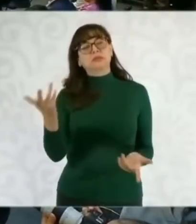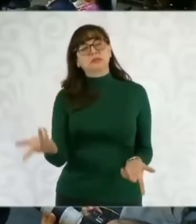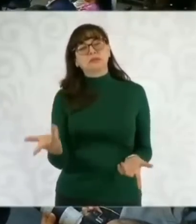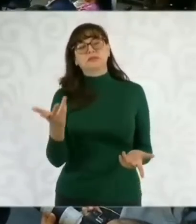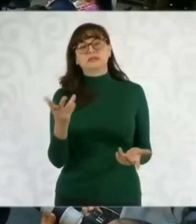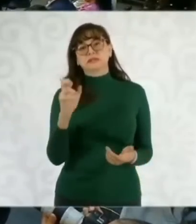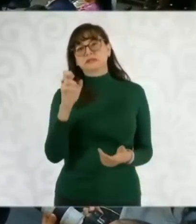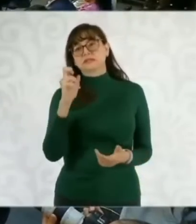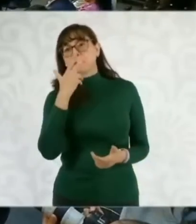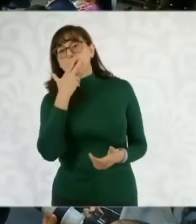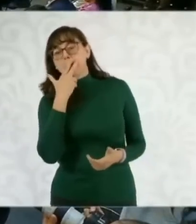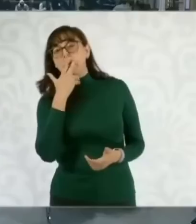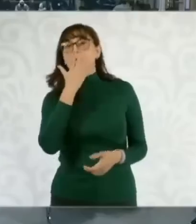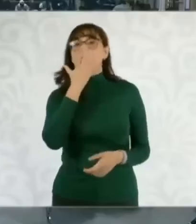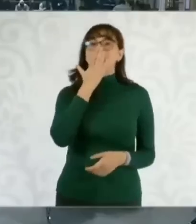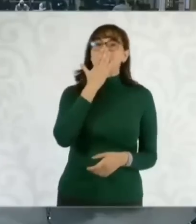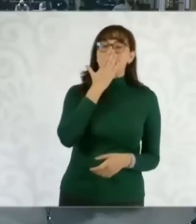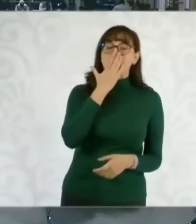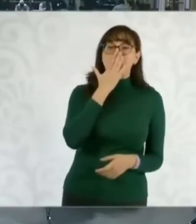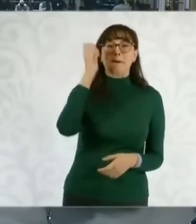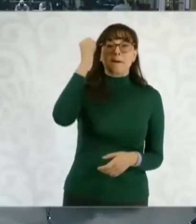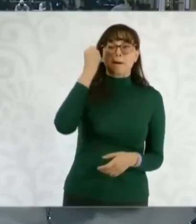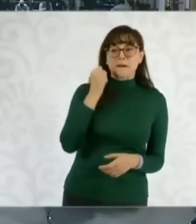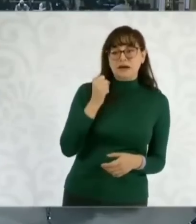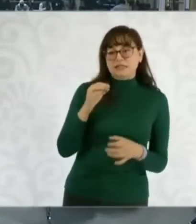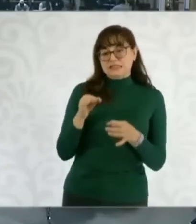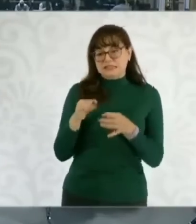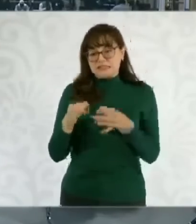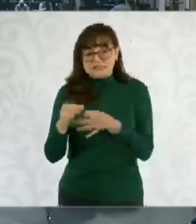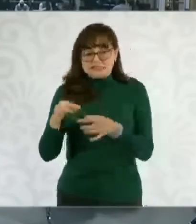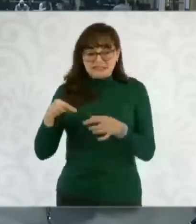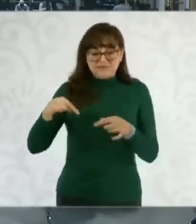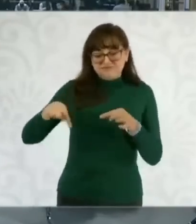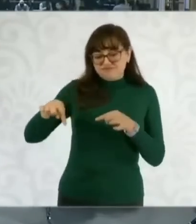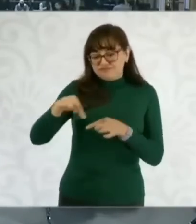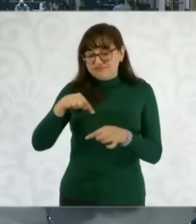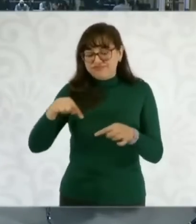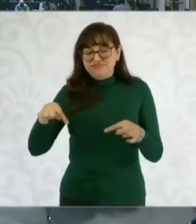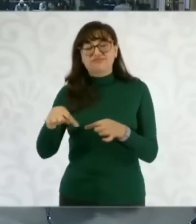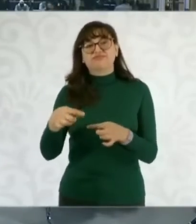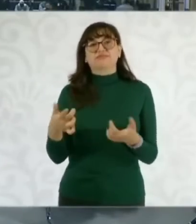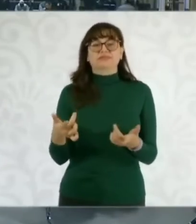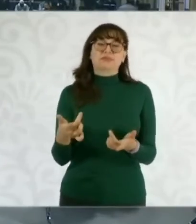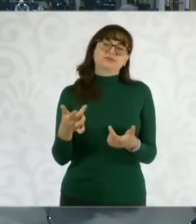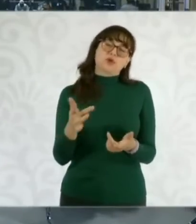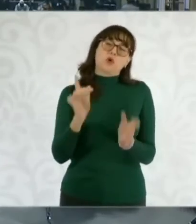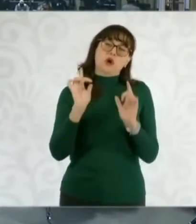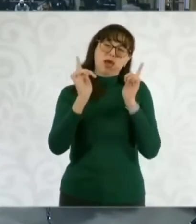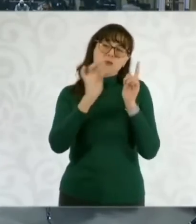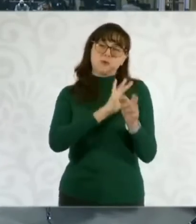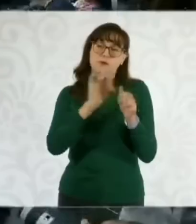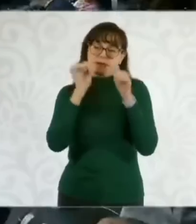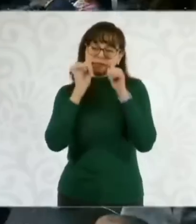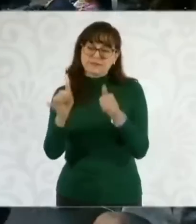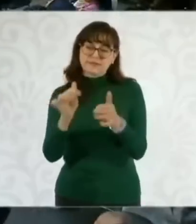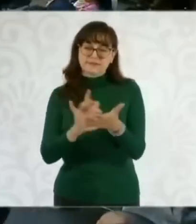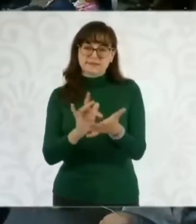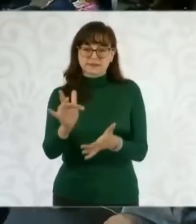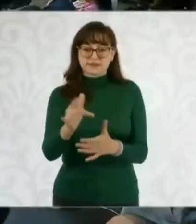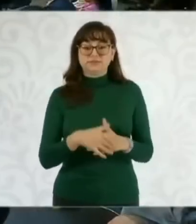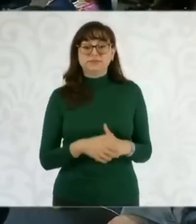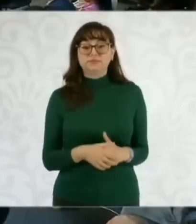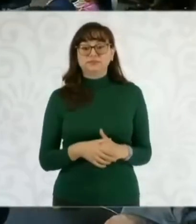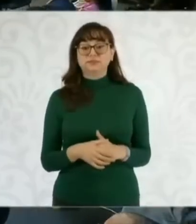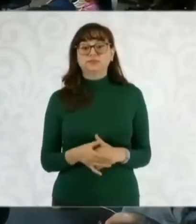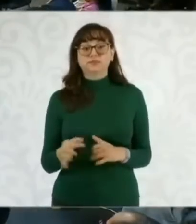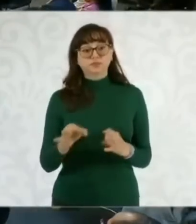entre Chihuahua, Sinaloa y Sonora, y le agradezco que lo tome en cuenta. Y para cerrar, la han